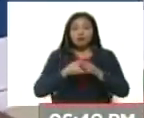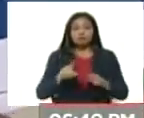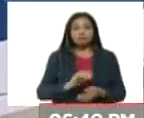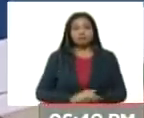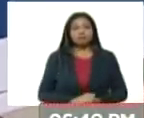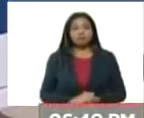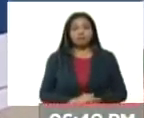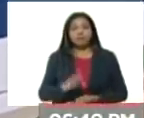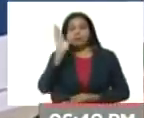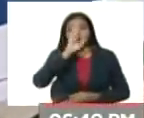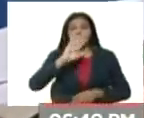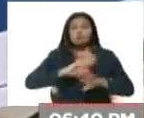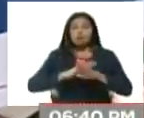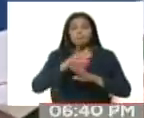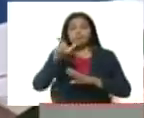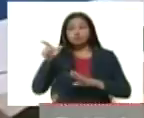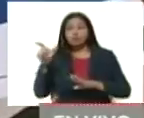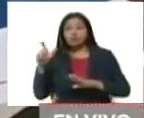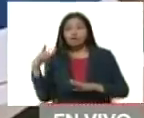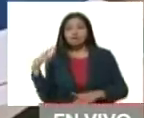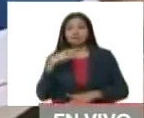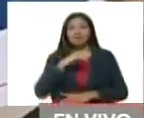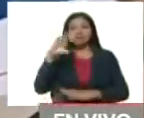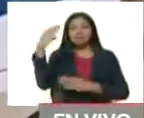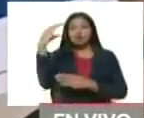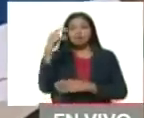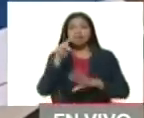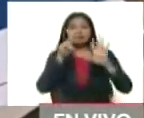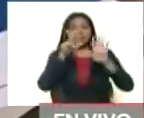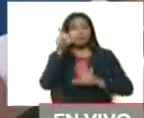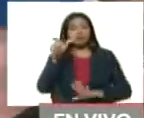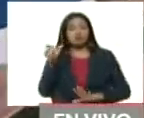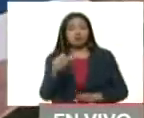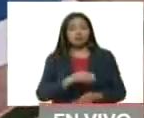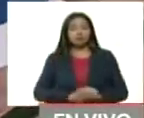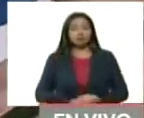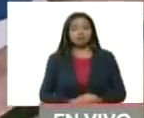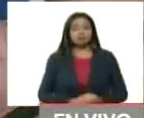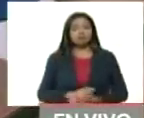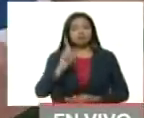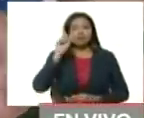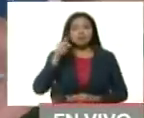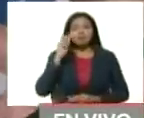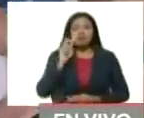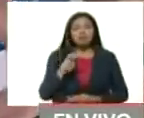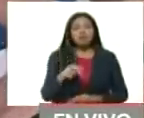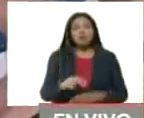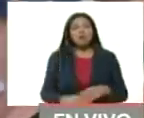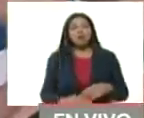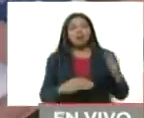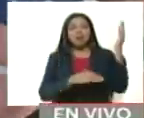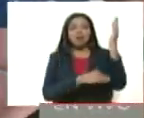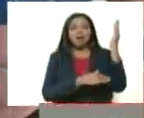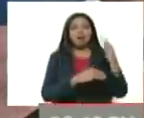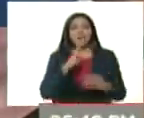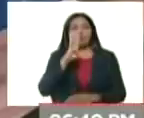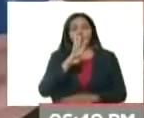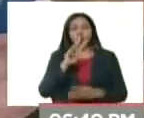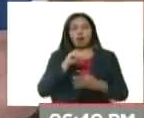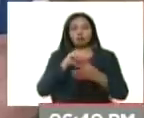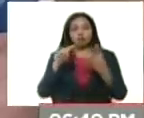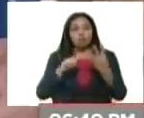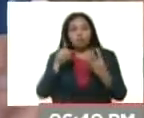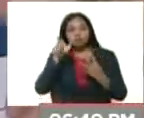por personas que provenían de Colombia, con 6 casos. Y luego tenemos los estados Lara con 4 casos, Los Roques con